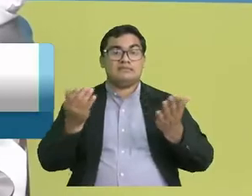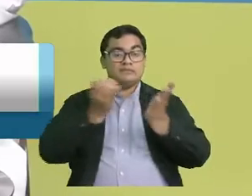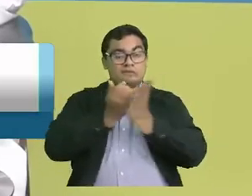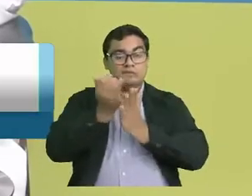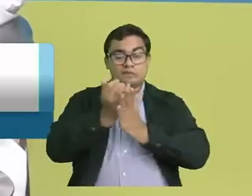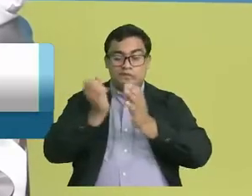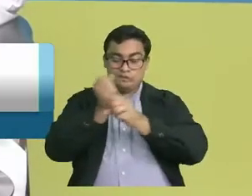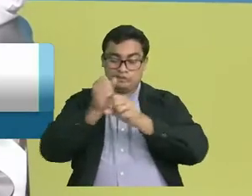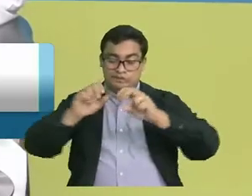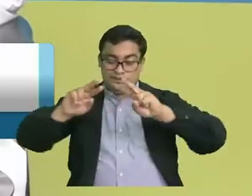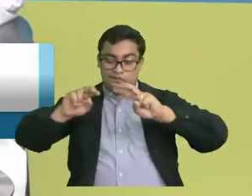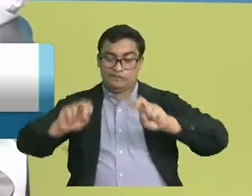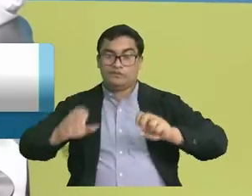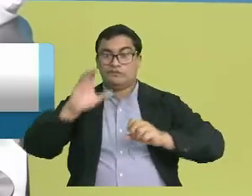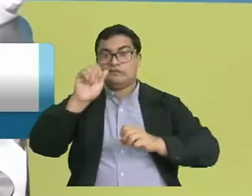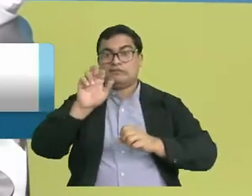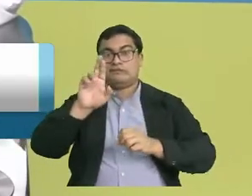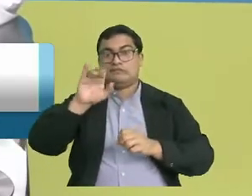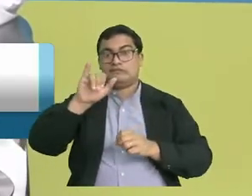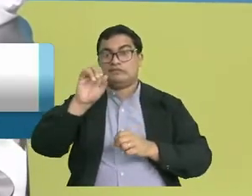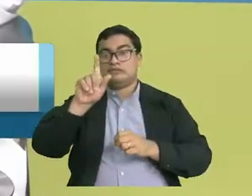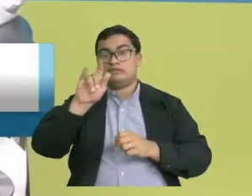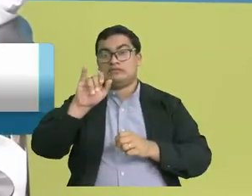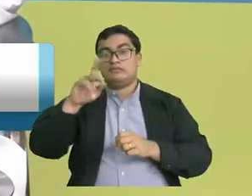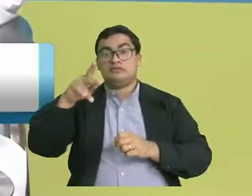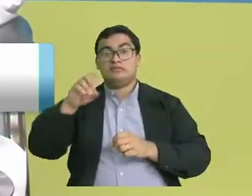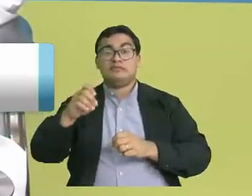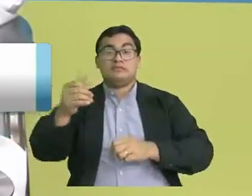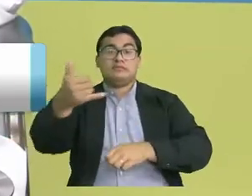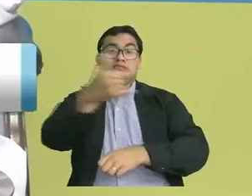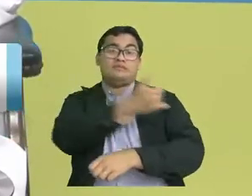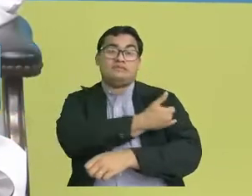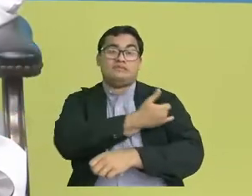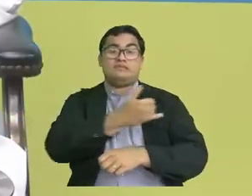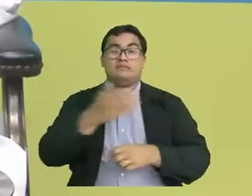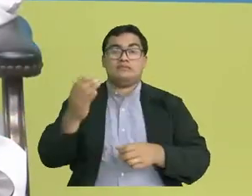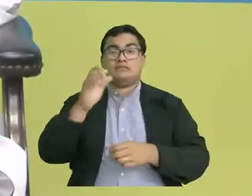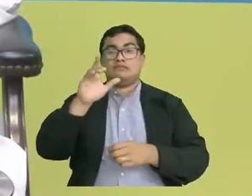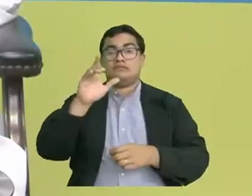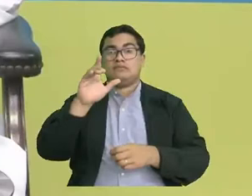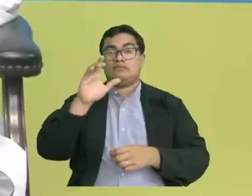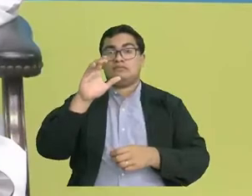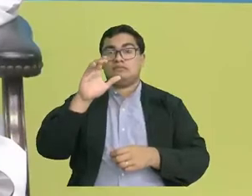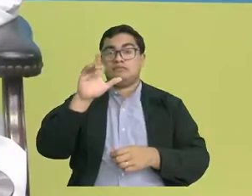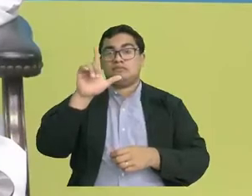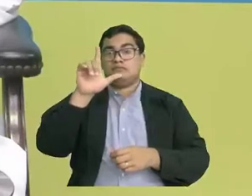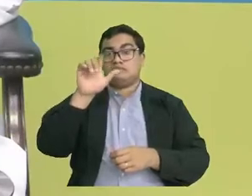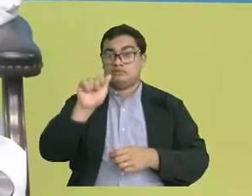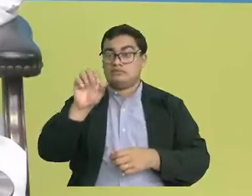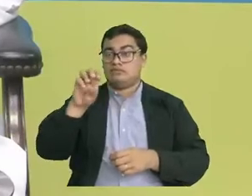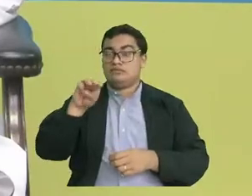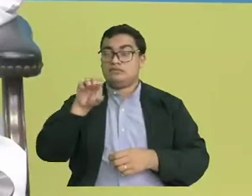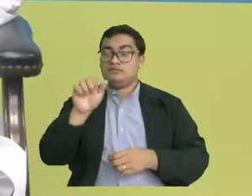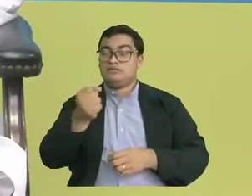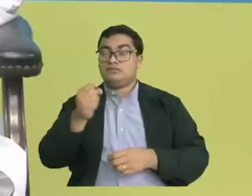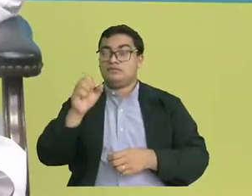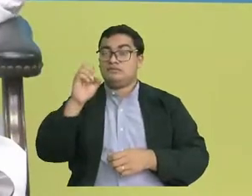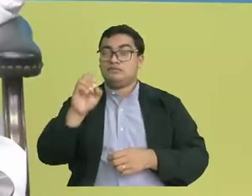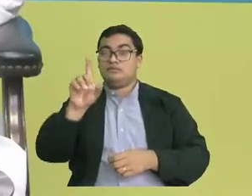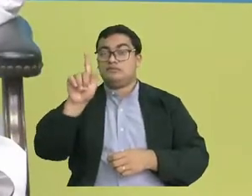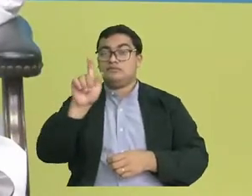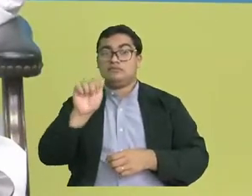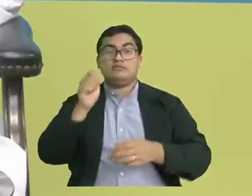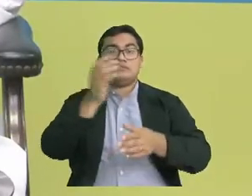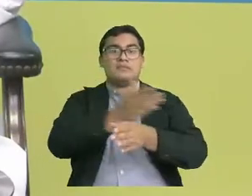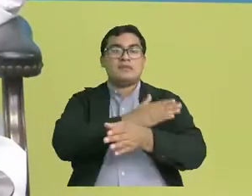cariotipo en el Hospital La Mascota, porque anteriormente se diagnosticaban clínicamente, se sospechaban, pero